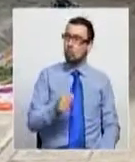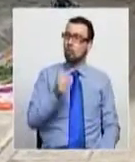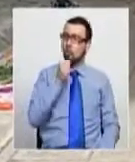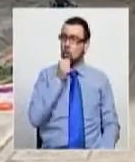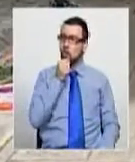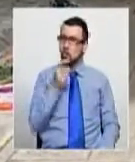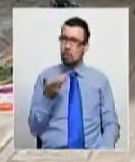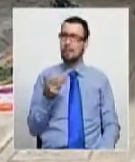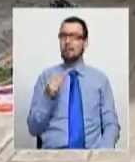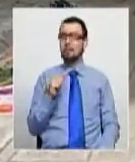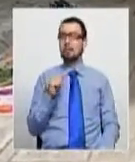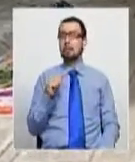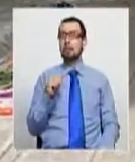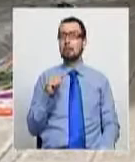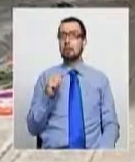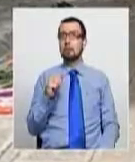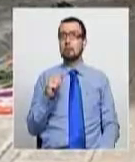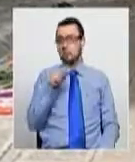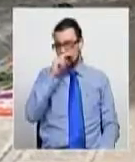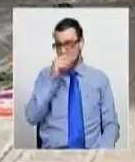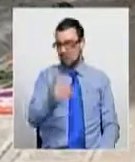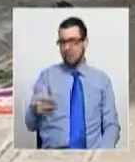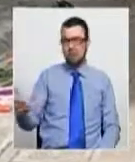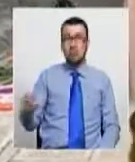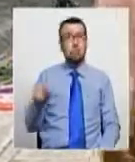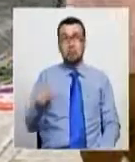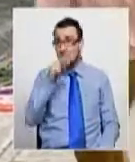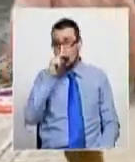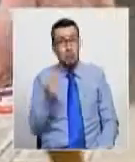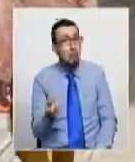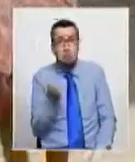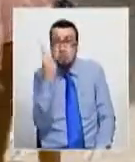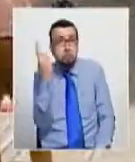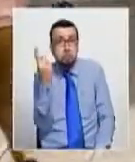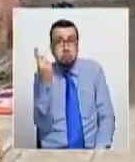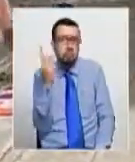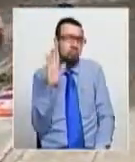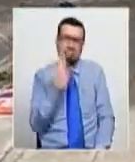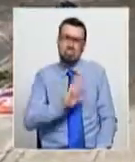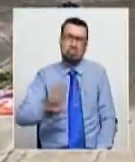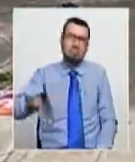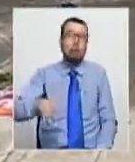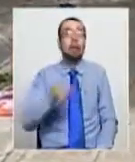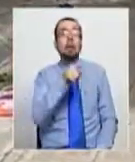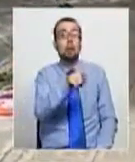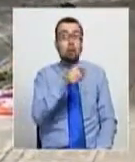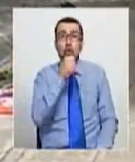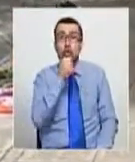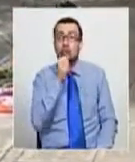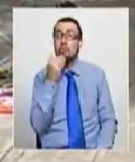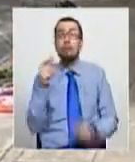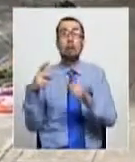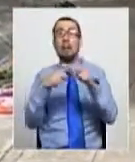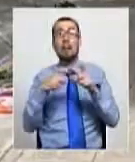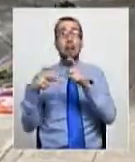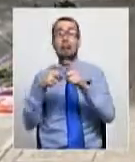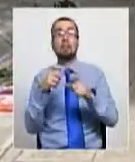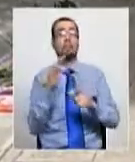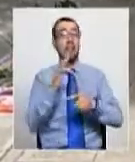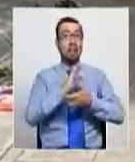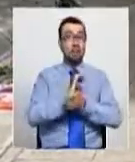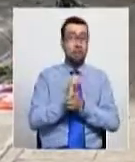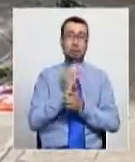más que todo pues infantiles para que si el niño no va a entender nada en noticias como caracol telecafé y